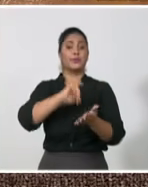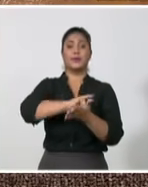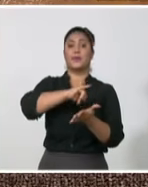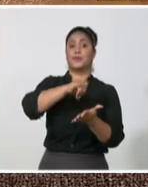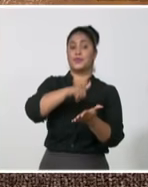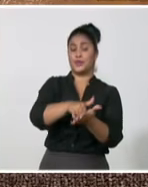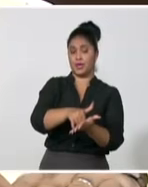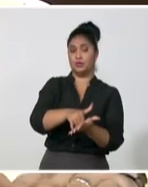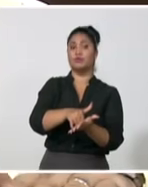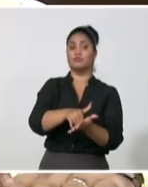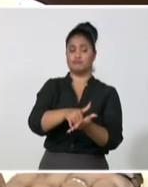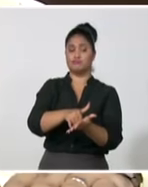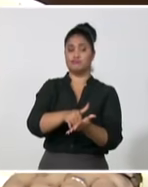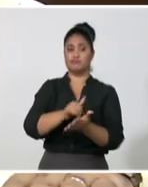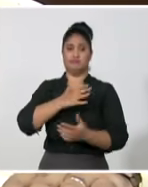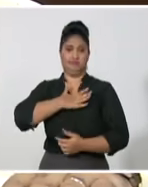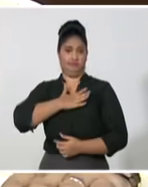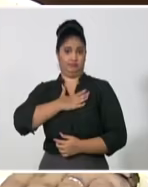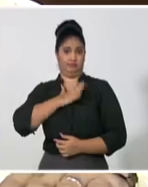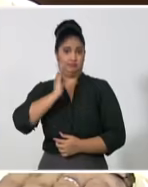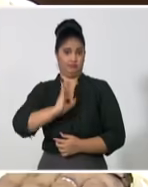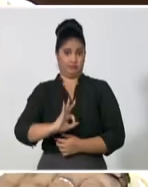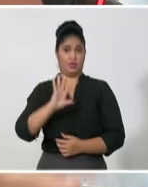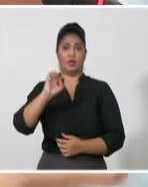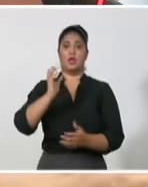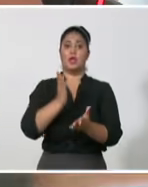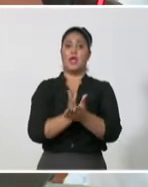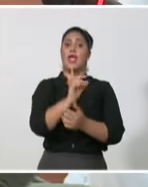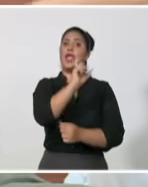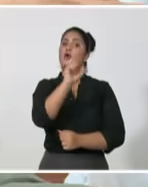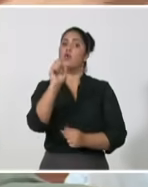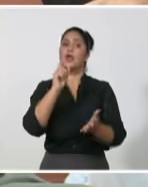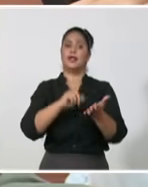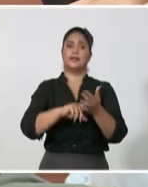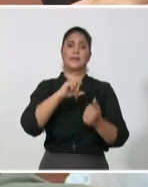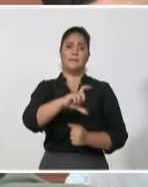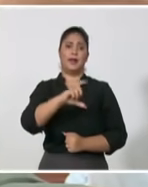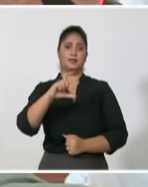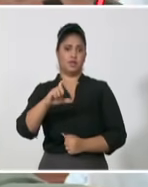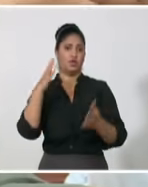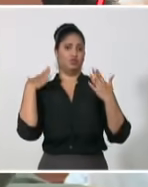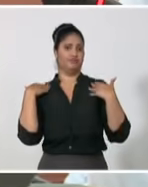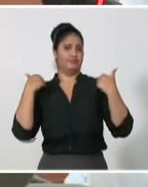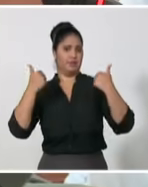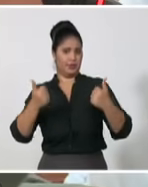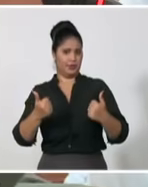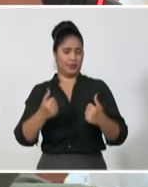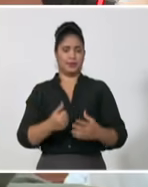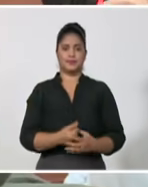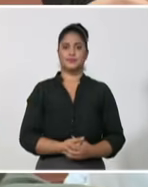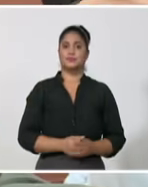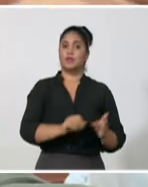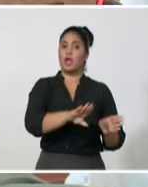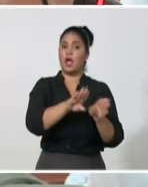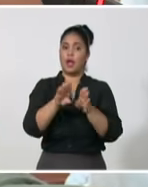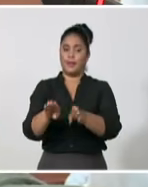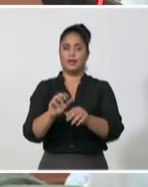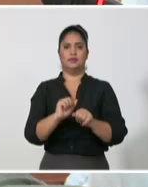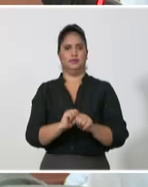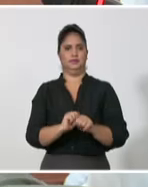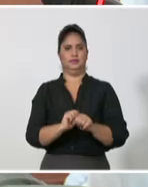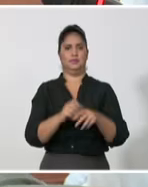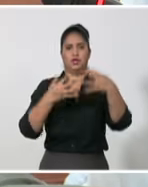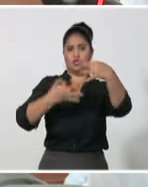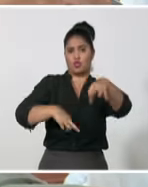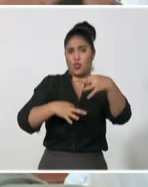central y rectora de la escuela superior del partido ñico lópez hay precisiones en el documento sobre el papel del jefe no